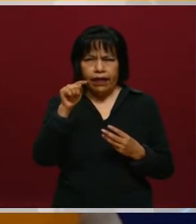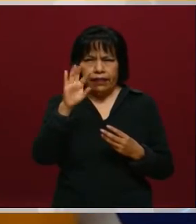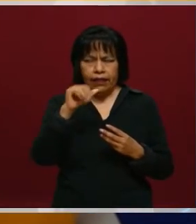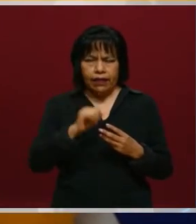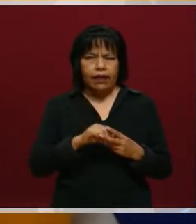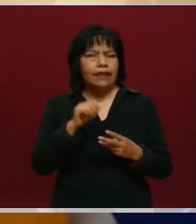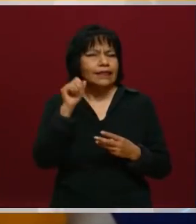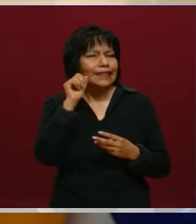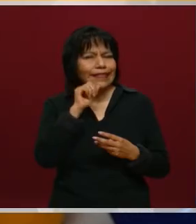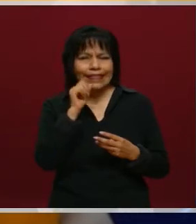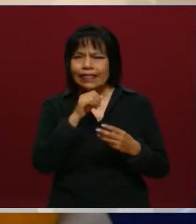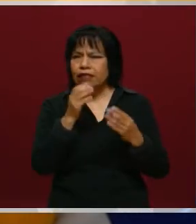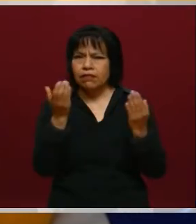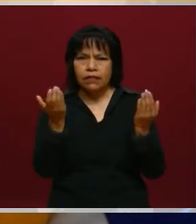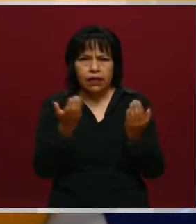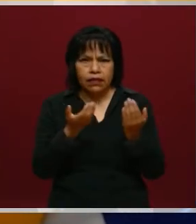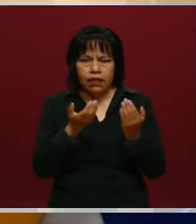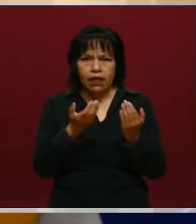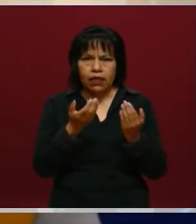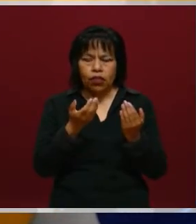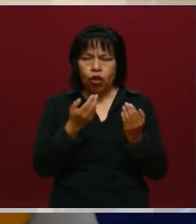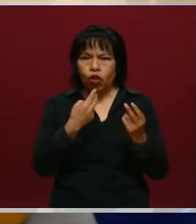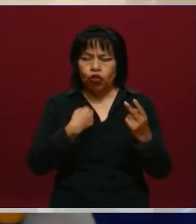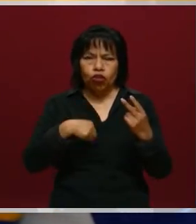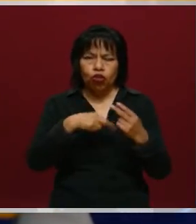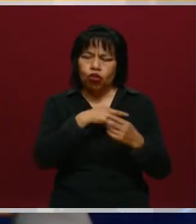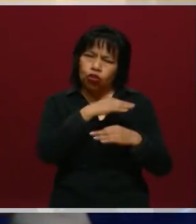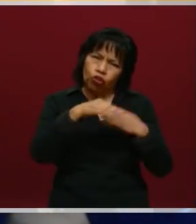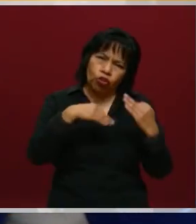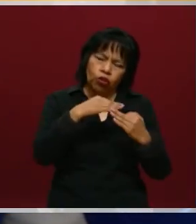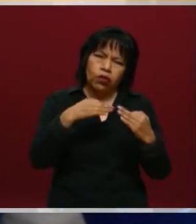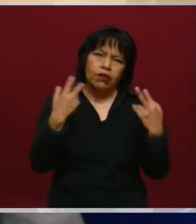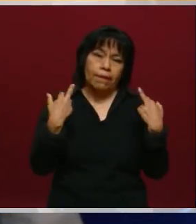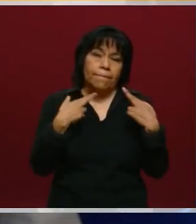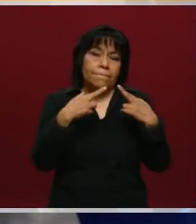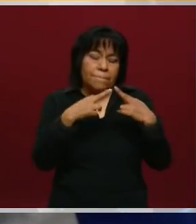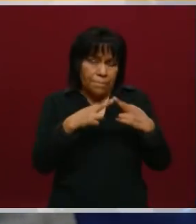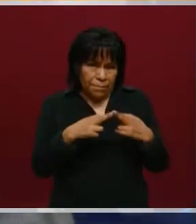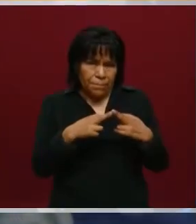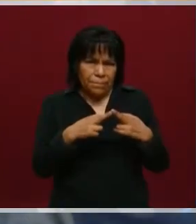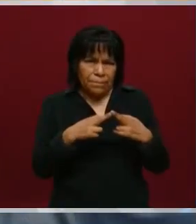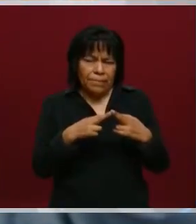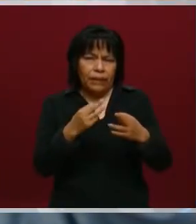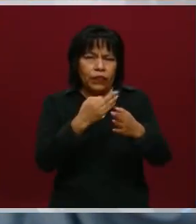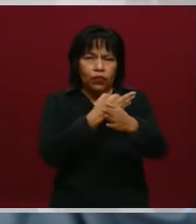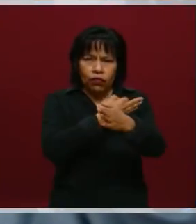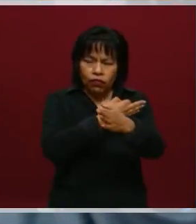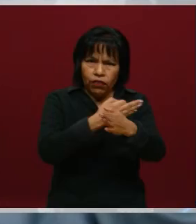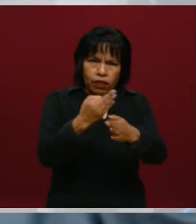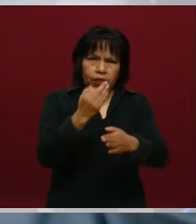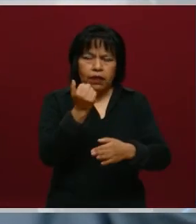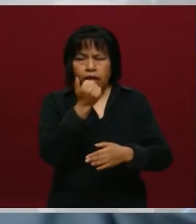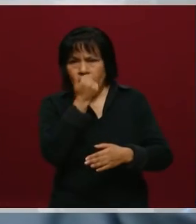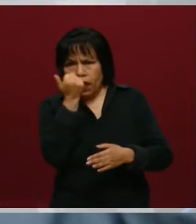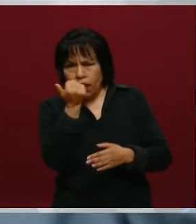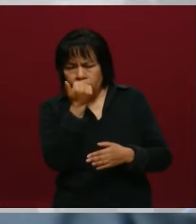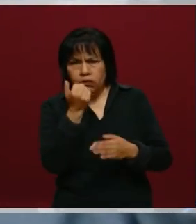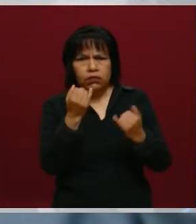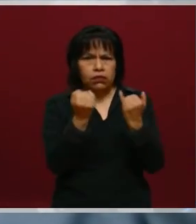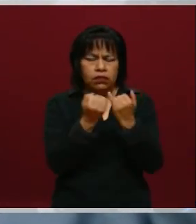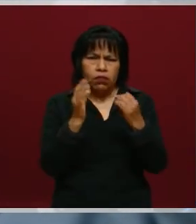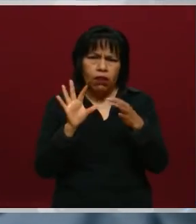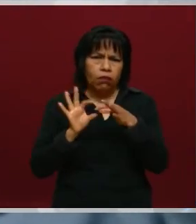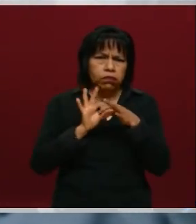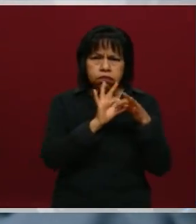entre docentes estudiantes y familia mediante diálogos consensos asambleas común en